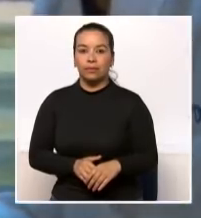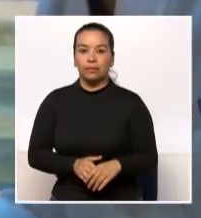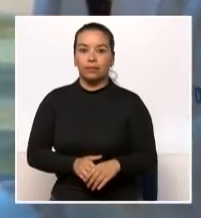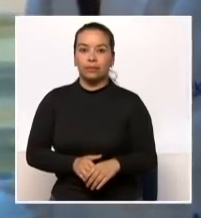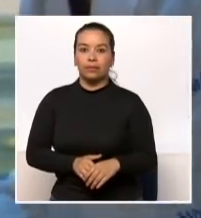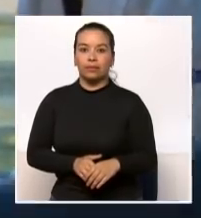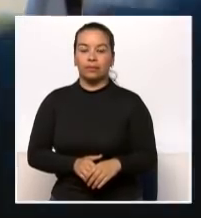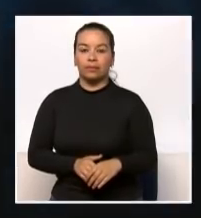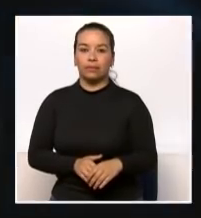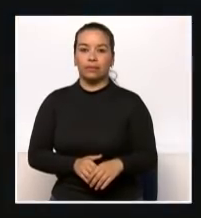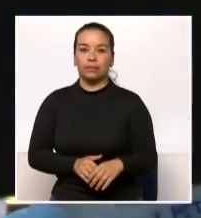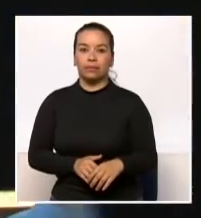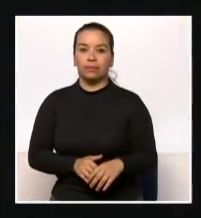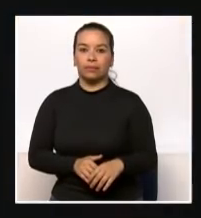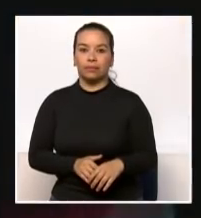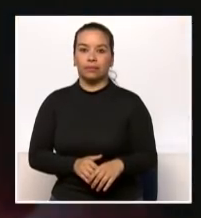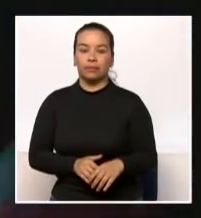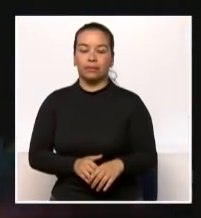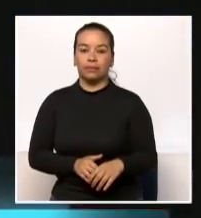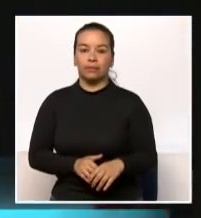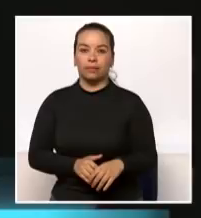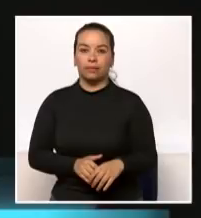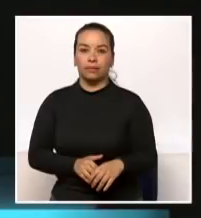Juan, siempre hábleme a la cámara.